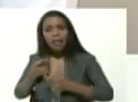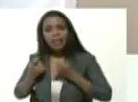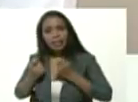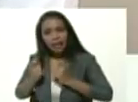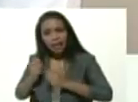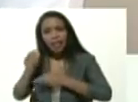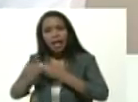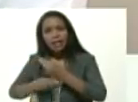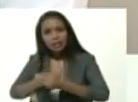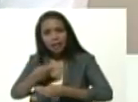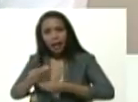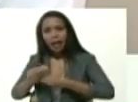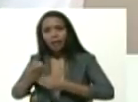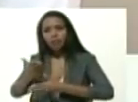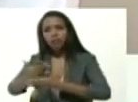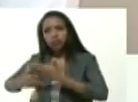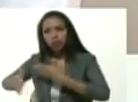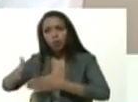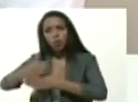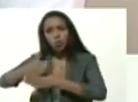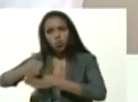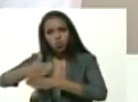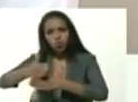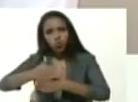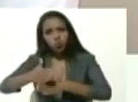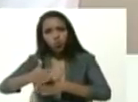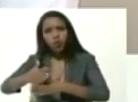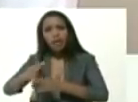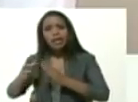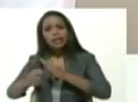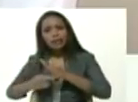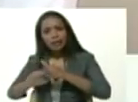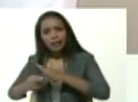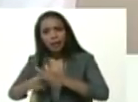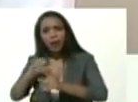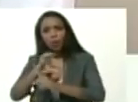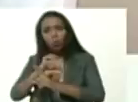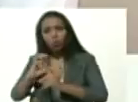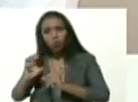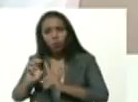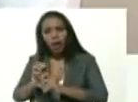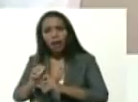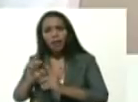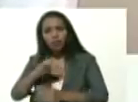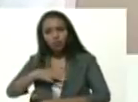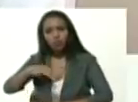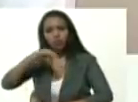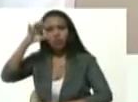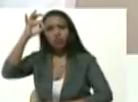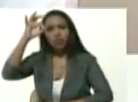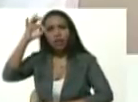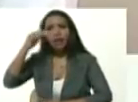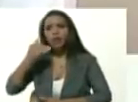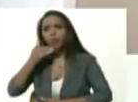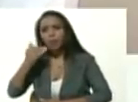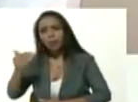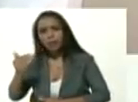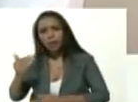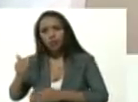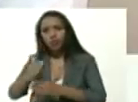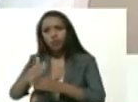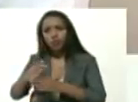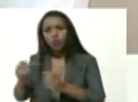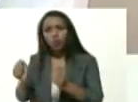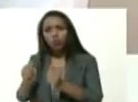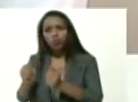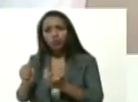generar dinámicas didácticas, recreativas, culturales, espirituales, que nos permitan convivir,